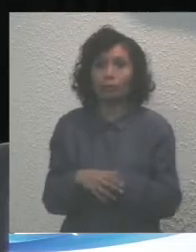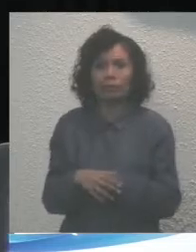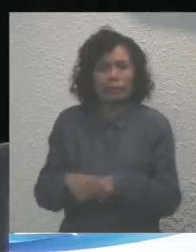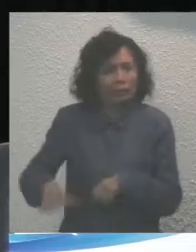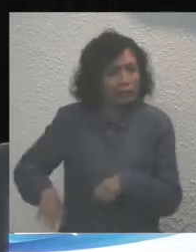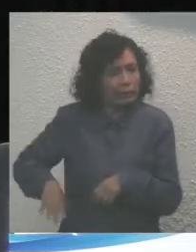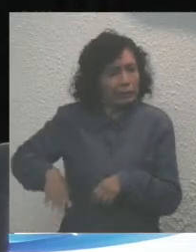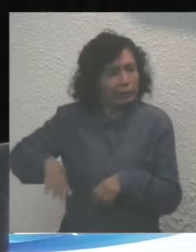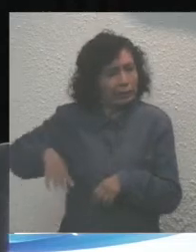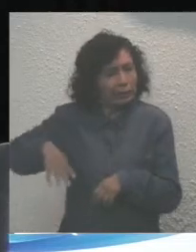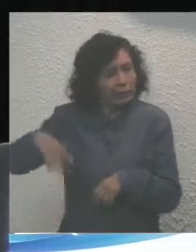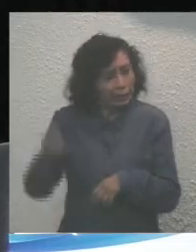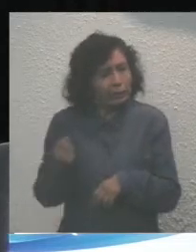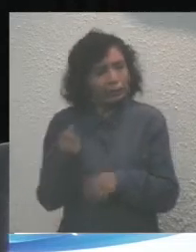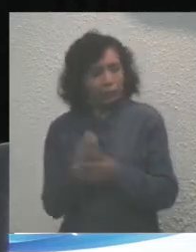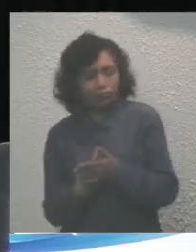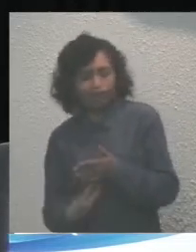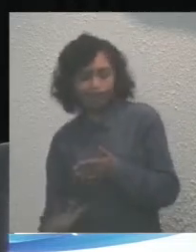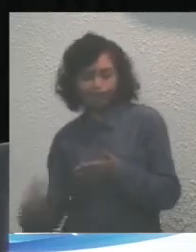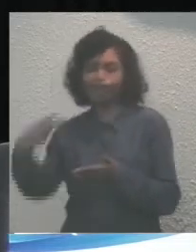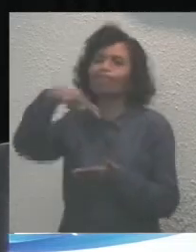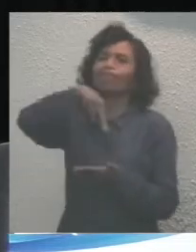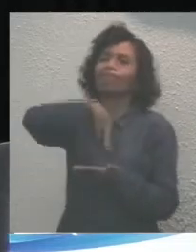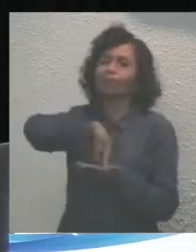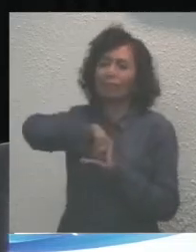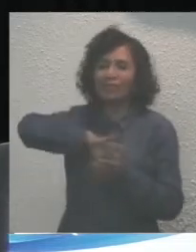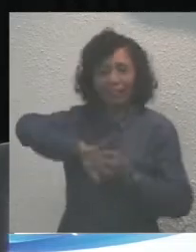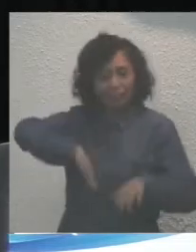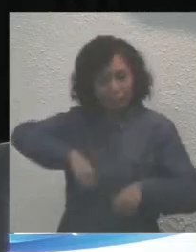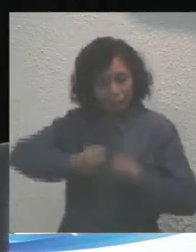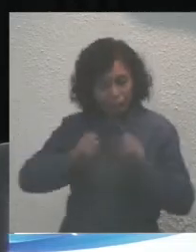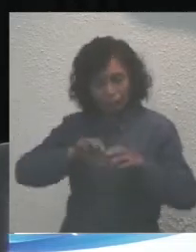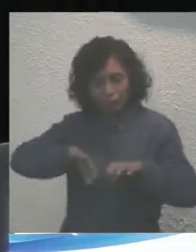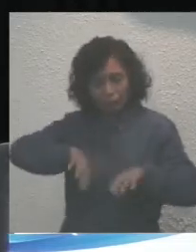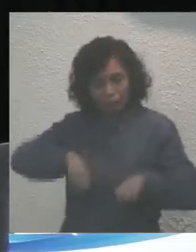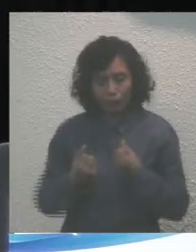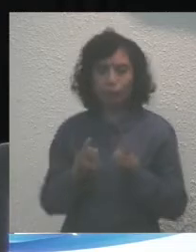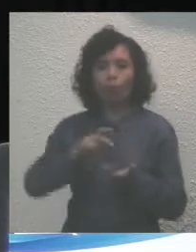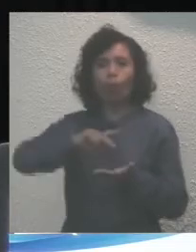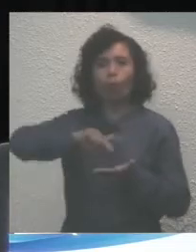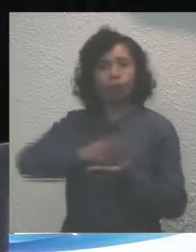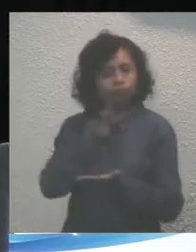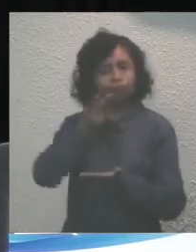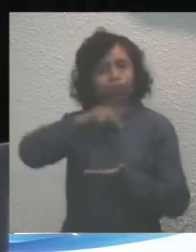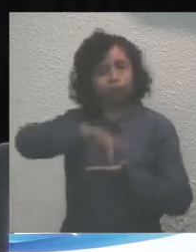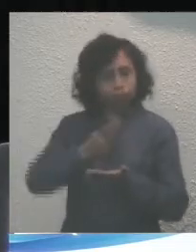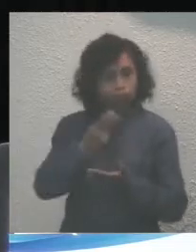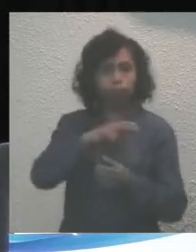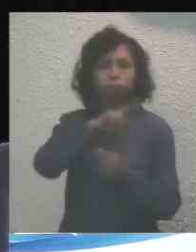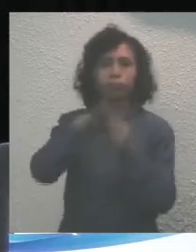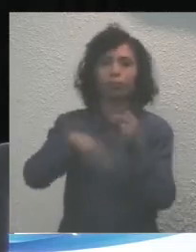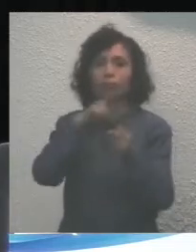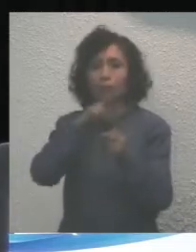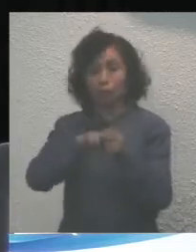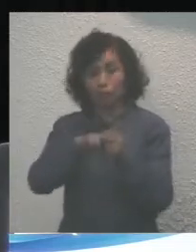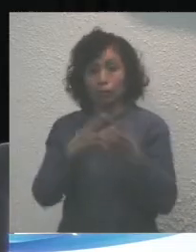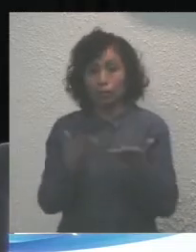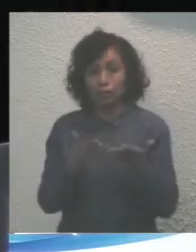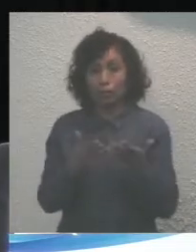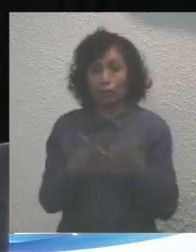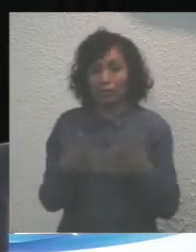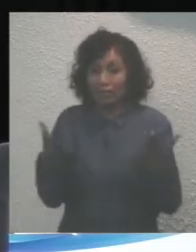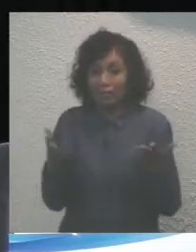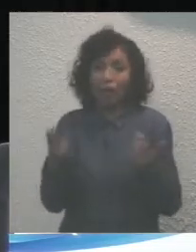resiliente que se ha recuperado una y otra vez de los golpes de la naturaleza, de los